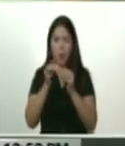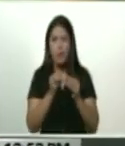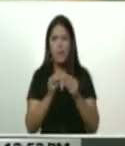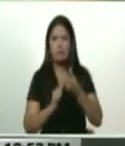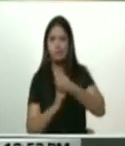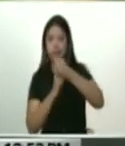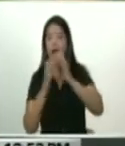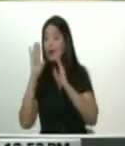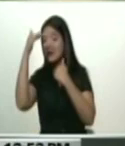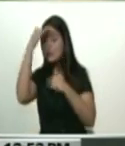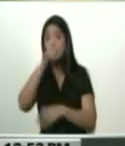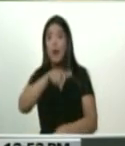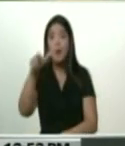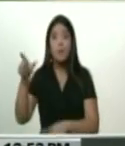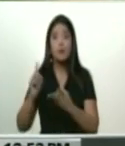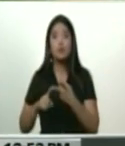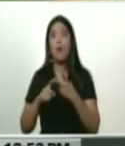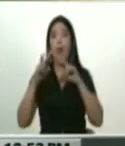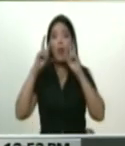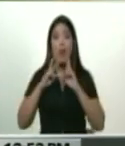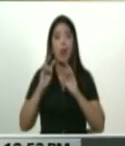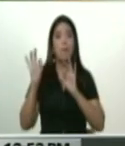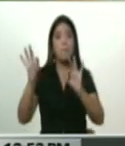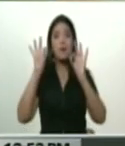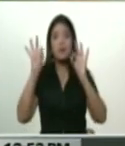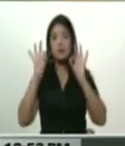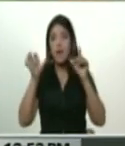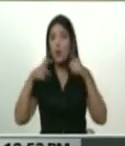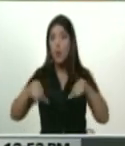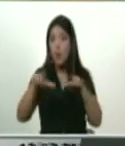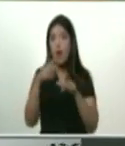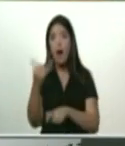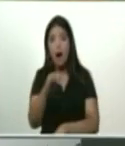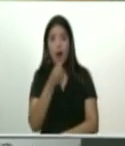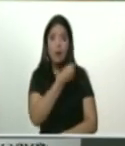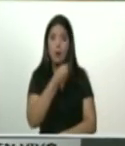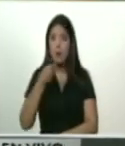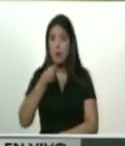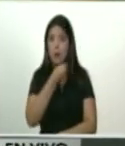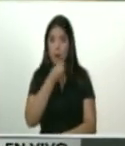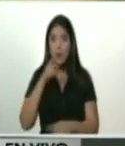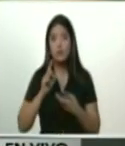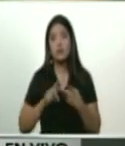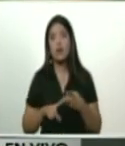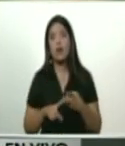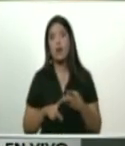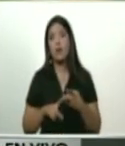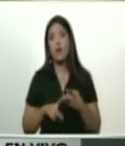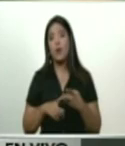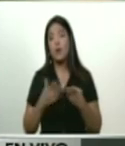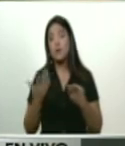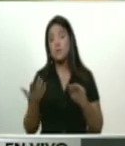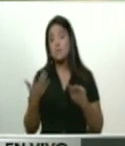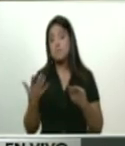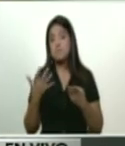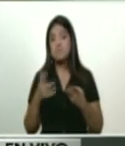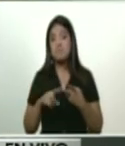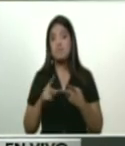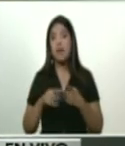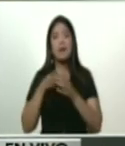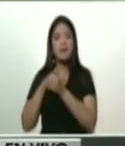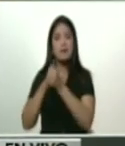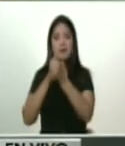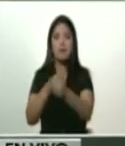atención al público, limpieza especial para las zonas donde ocurran los conciertos,